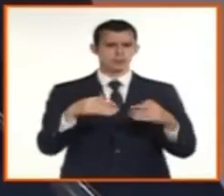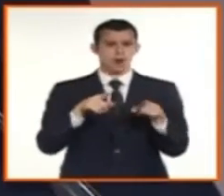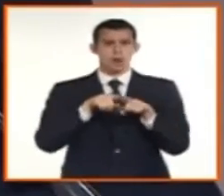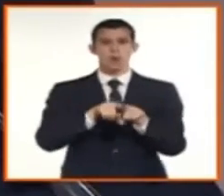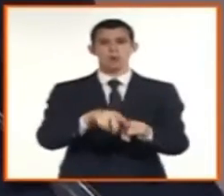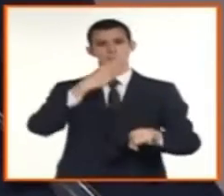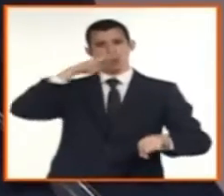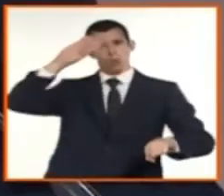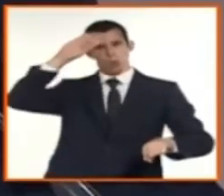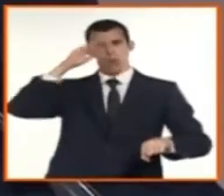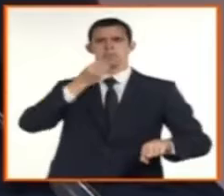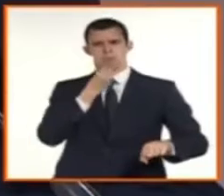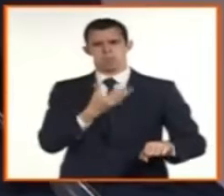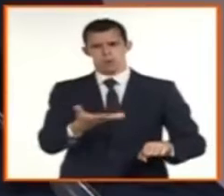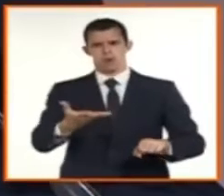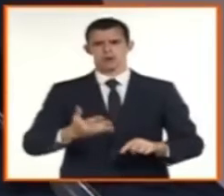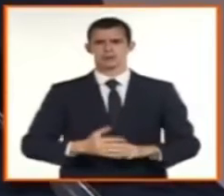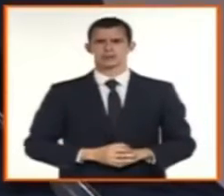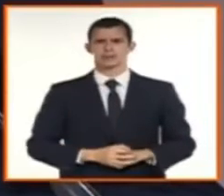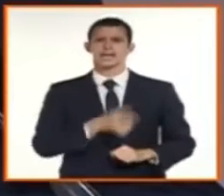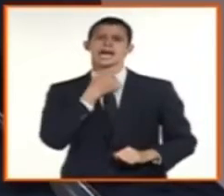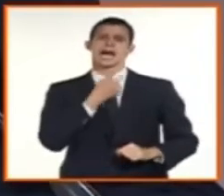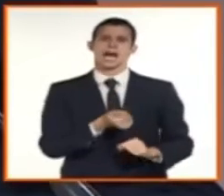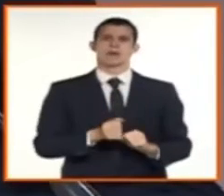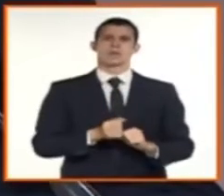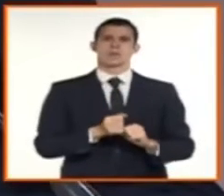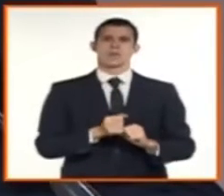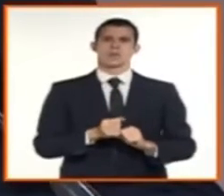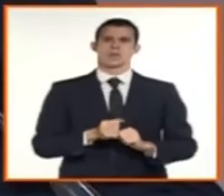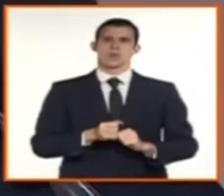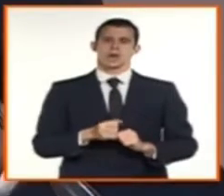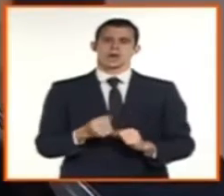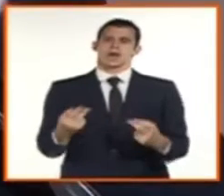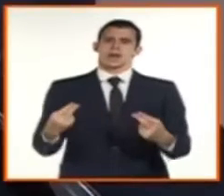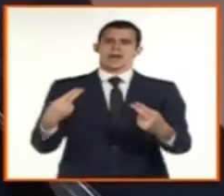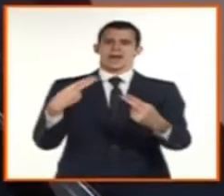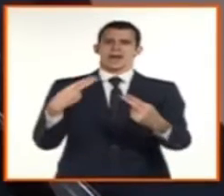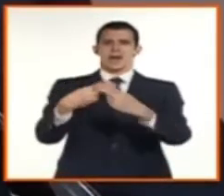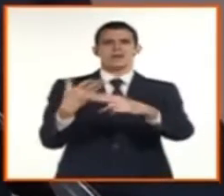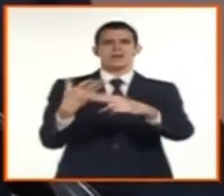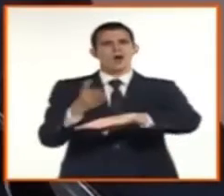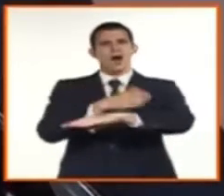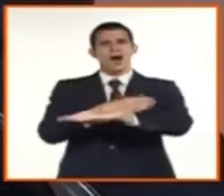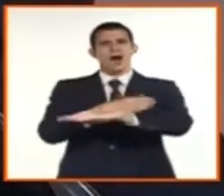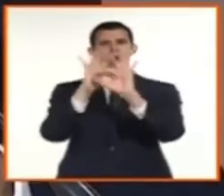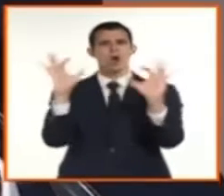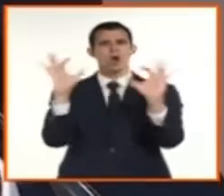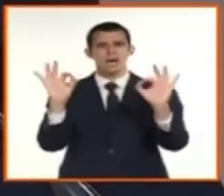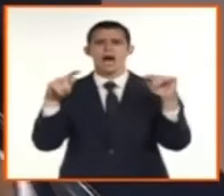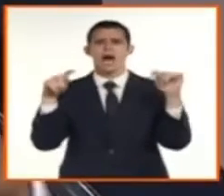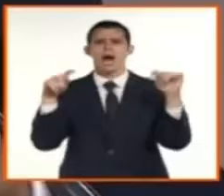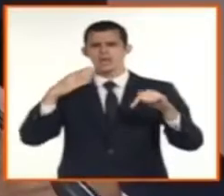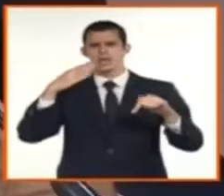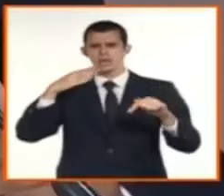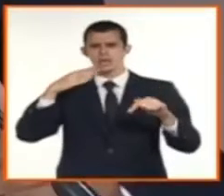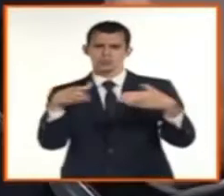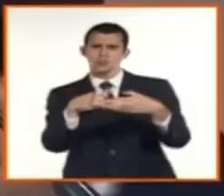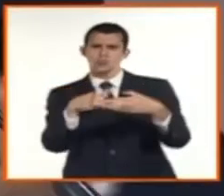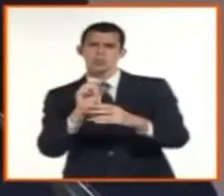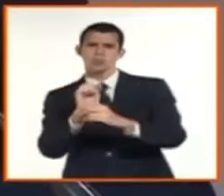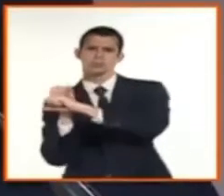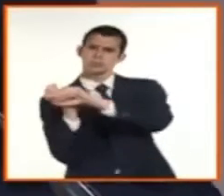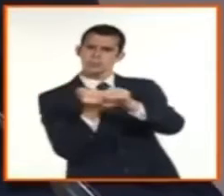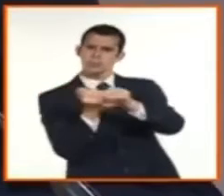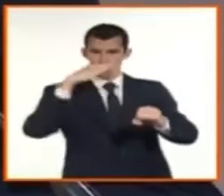a cuba en eventos internacionales como ocurrió en el preolímpico donde participaron también varios atletas que han estado